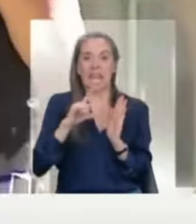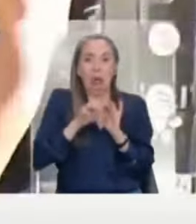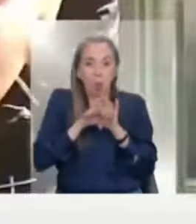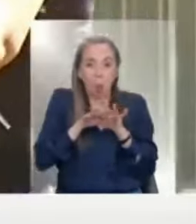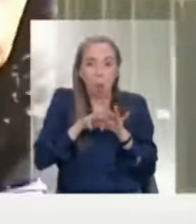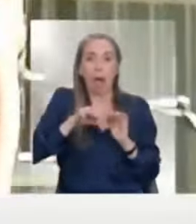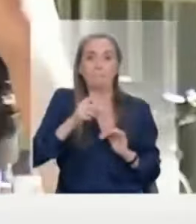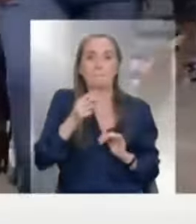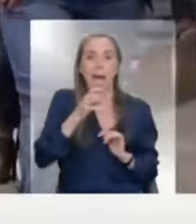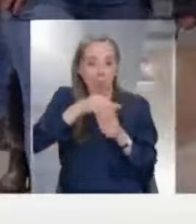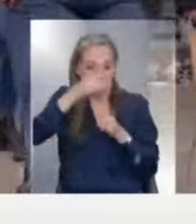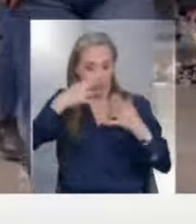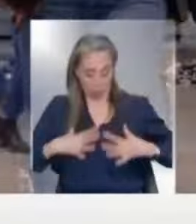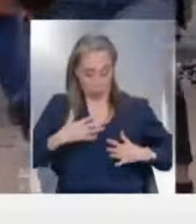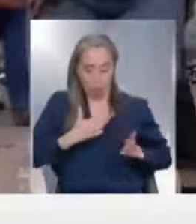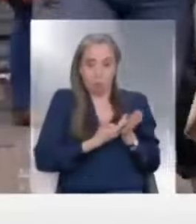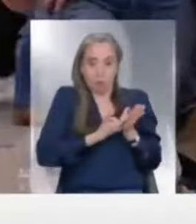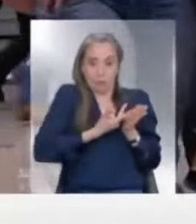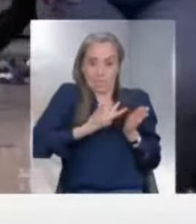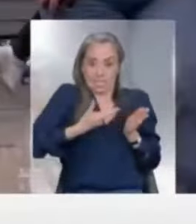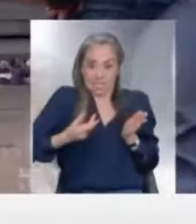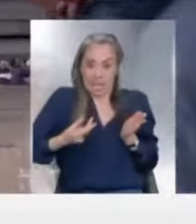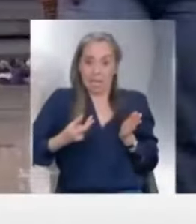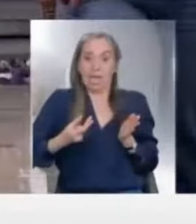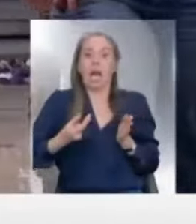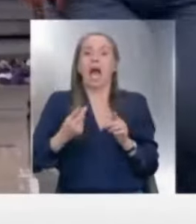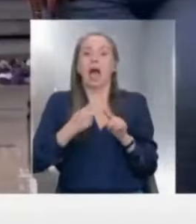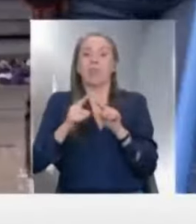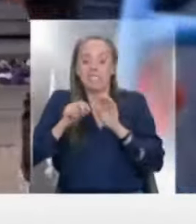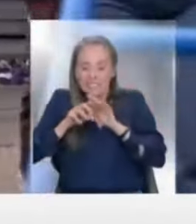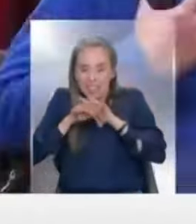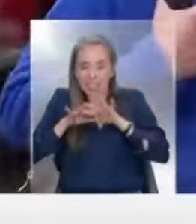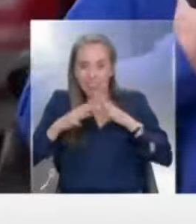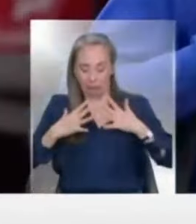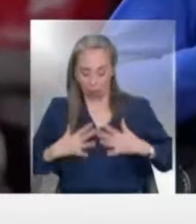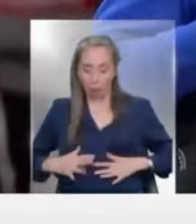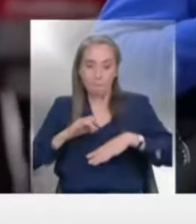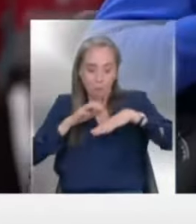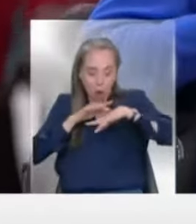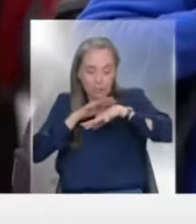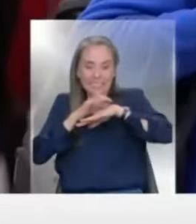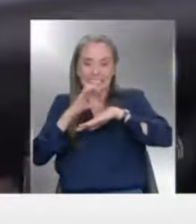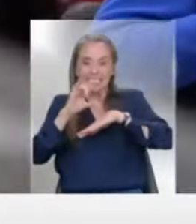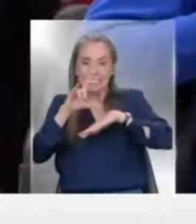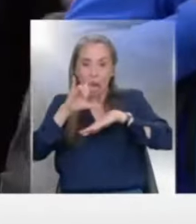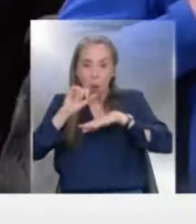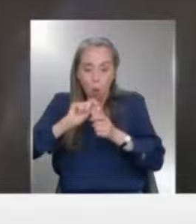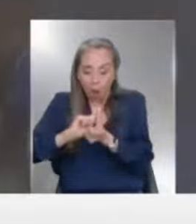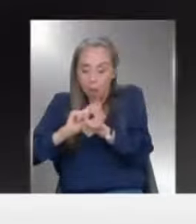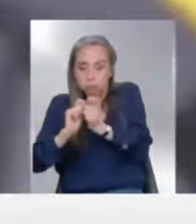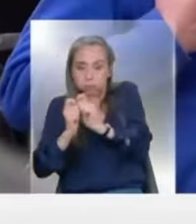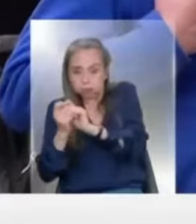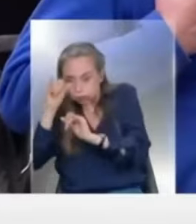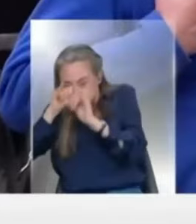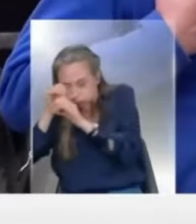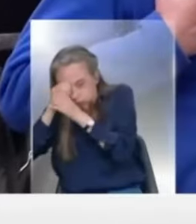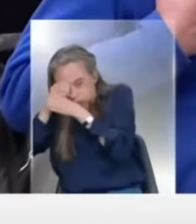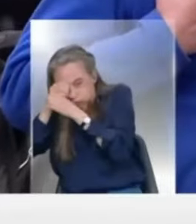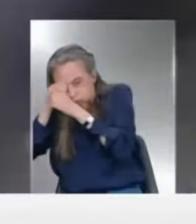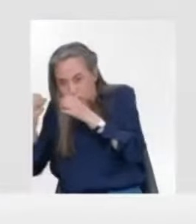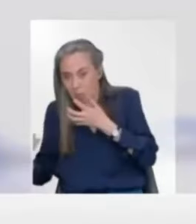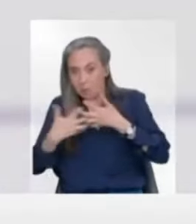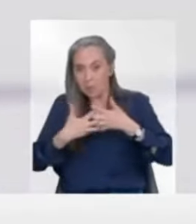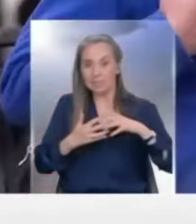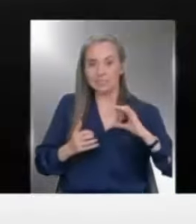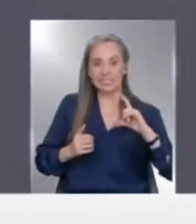tien la capacidad de diferenciarse a distintos tipos de células y en particular estas feron adaptad para que se adaptaran a la célula